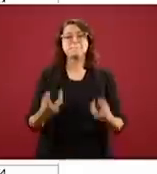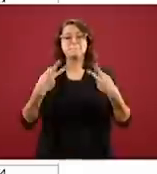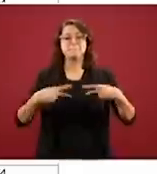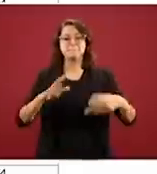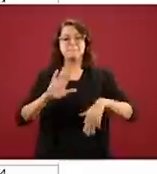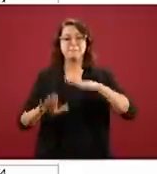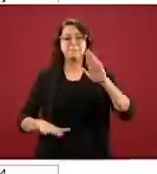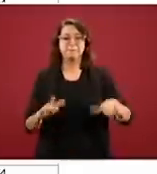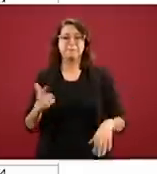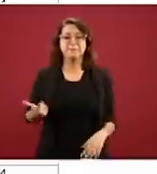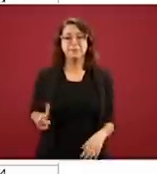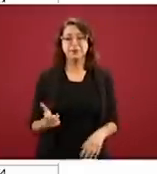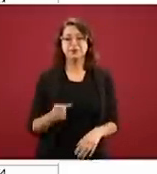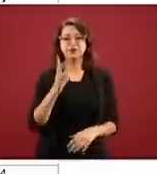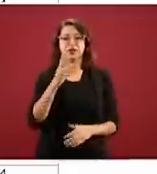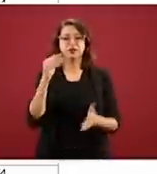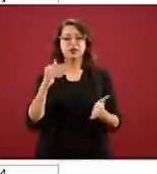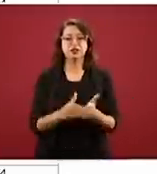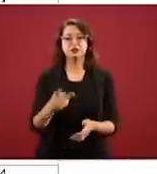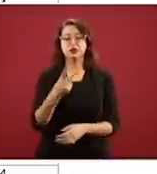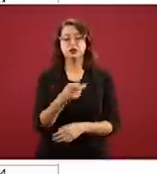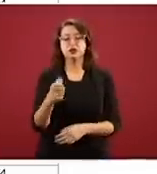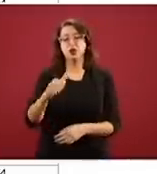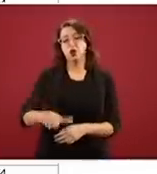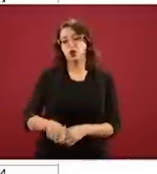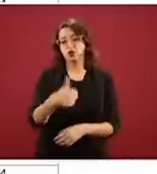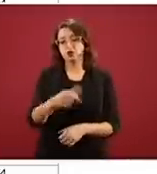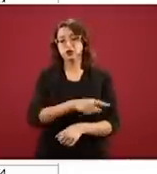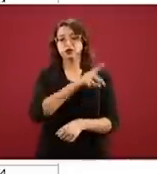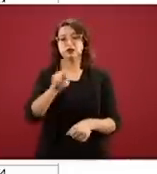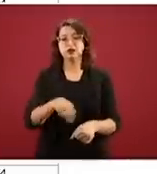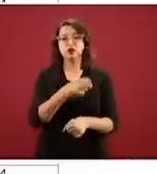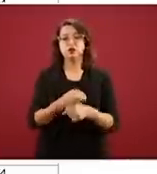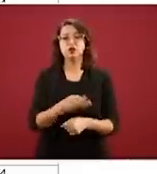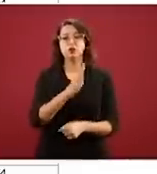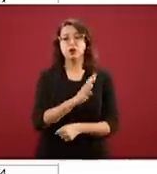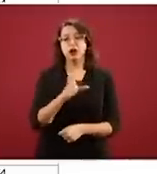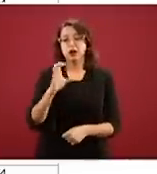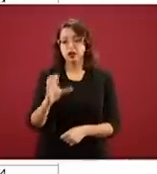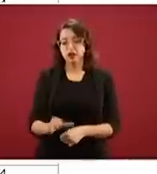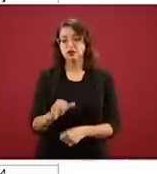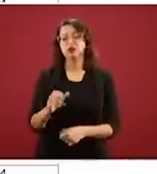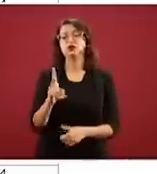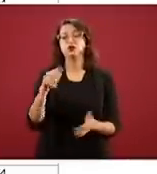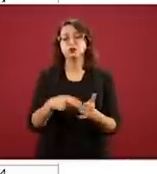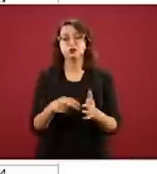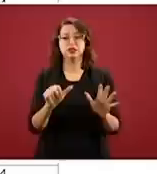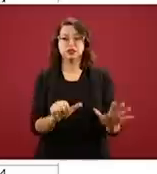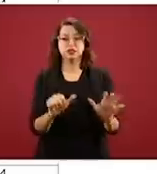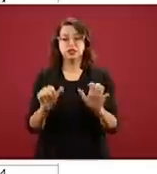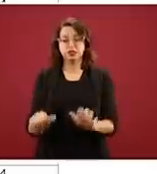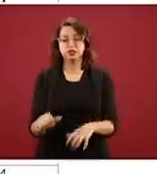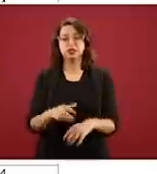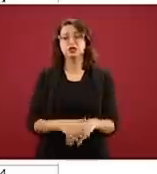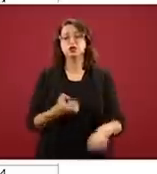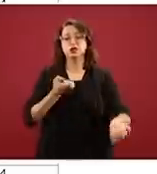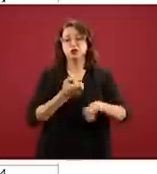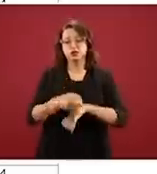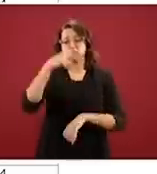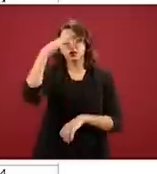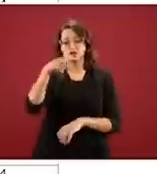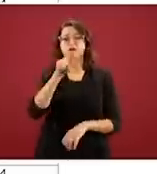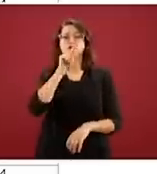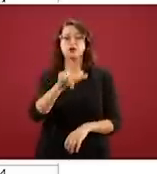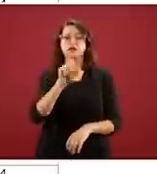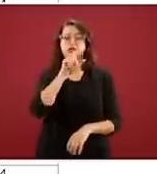es Guanajuato con 3.211, le siguen Baja California con 2.667, Estado de México,